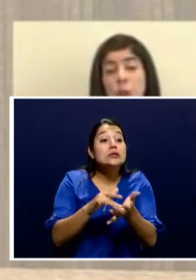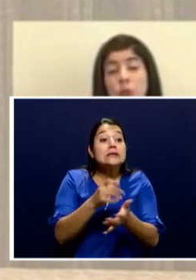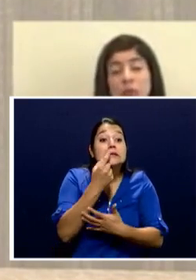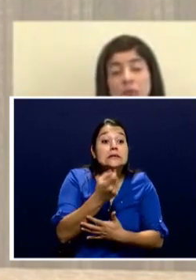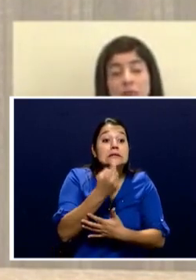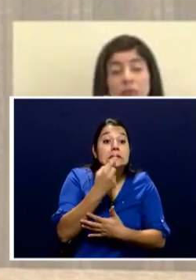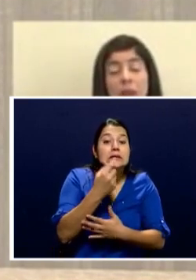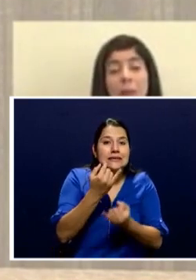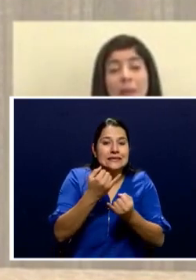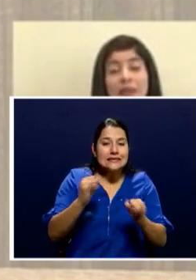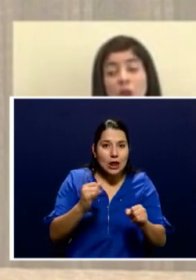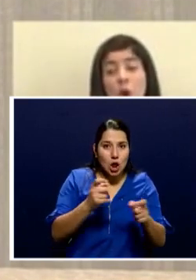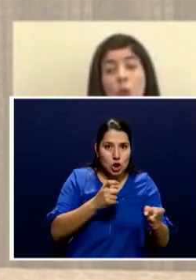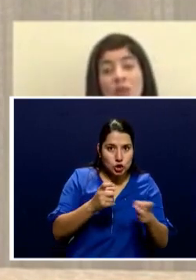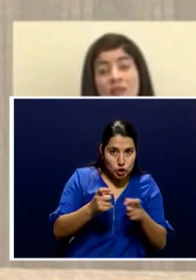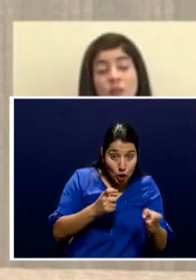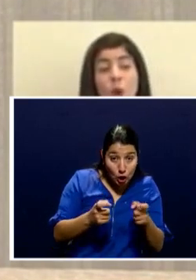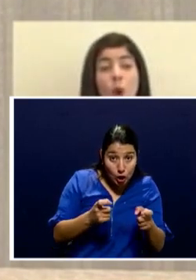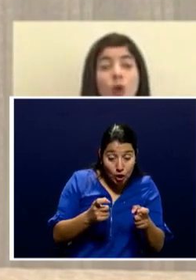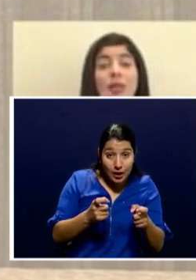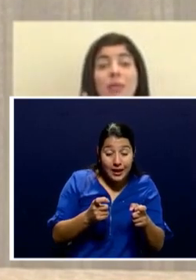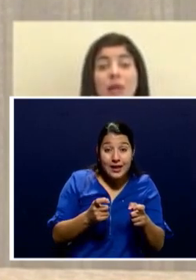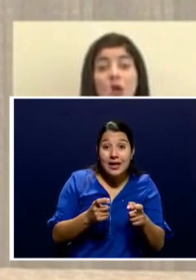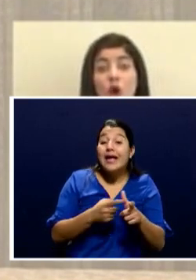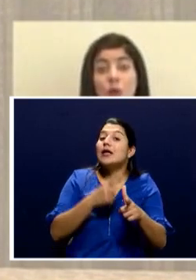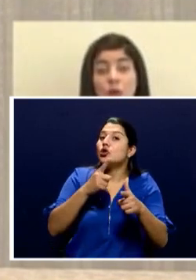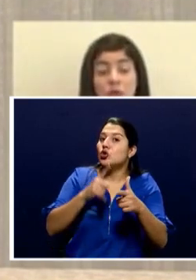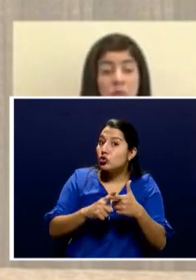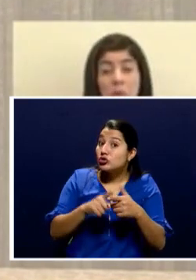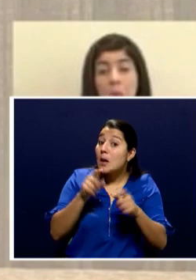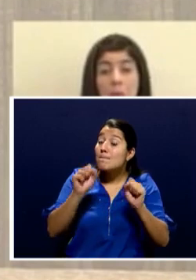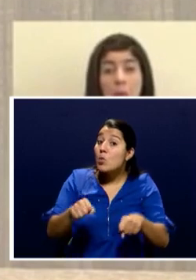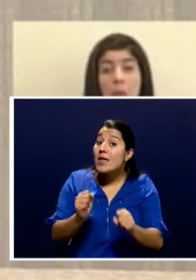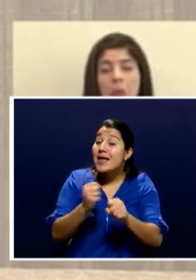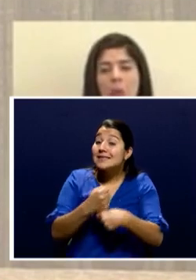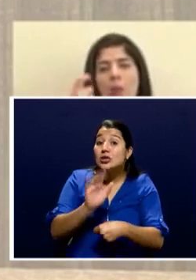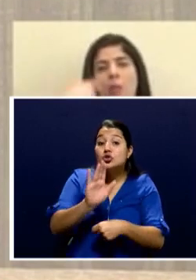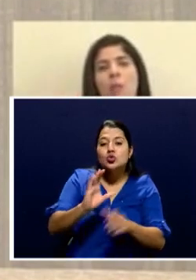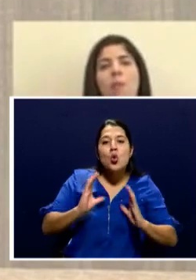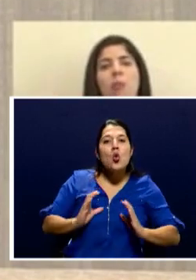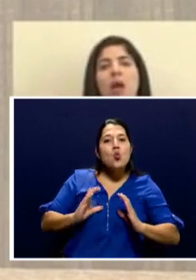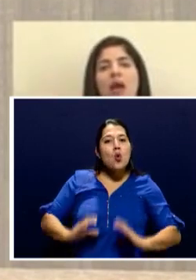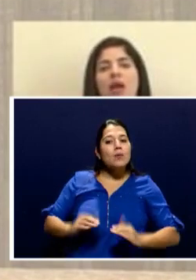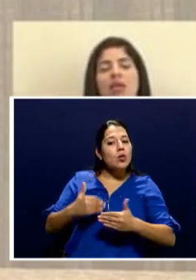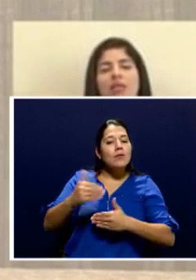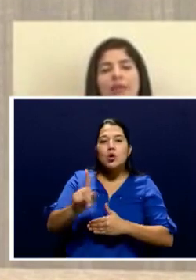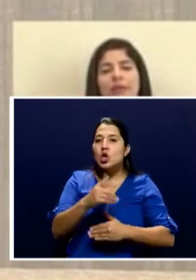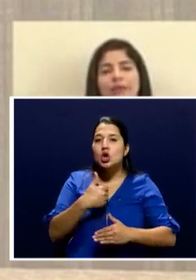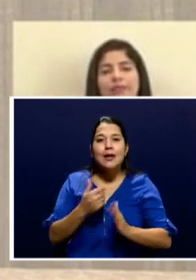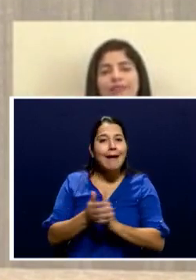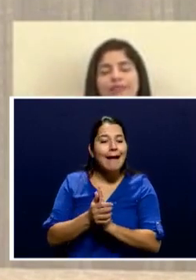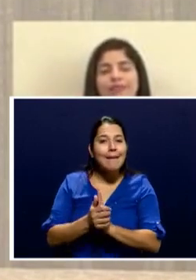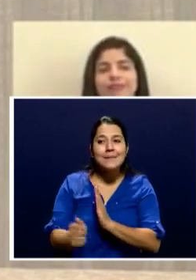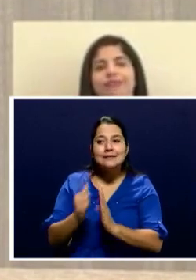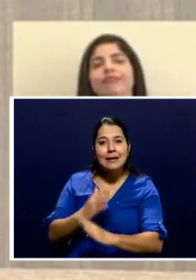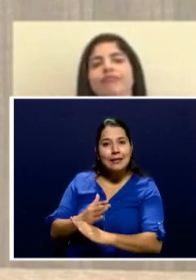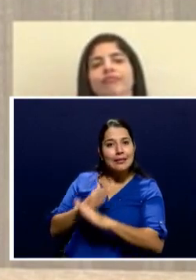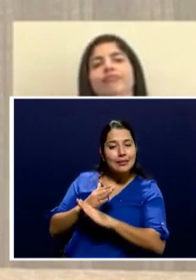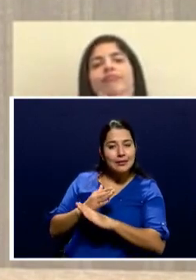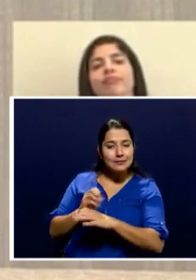medicamentos antivirales o antimicrobianos puede provocar más bien que se genere resistencia en contra de el ente al cual